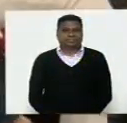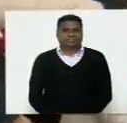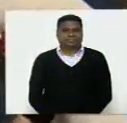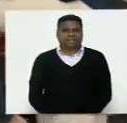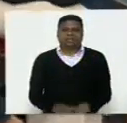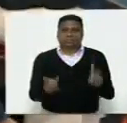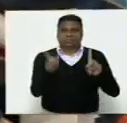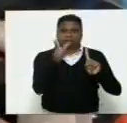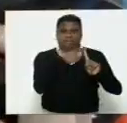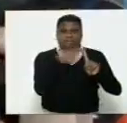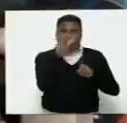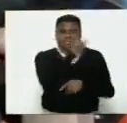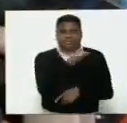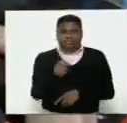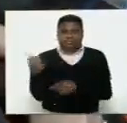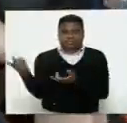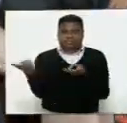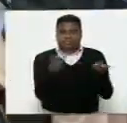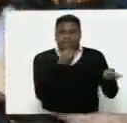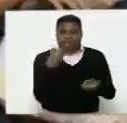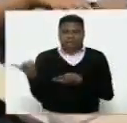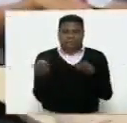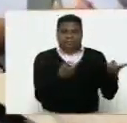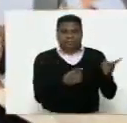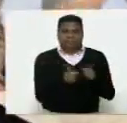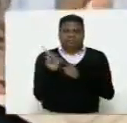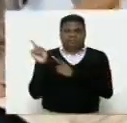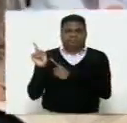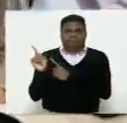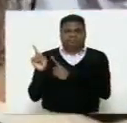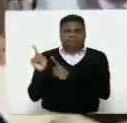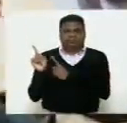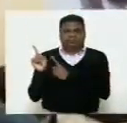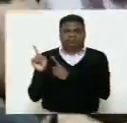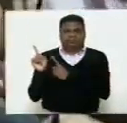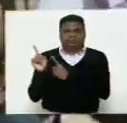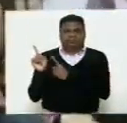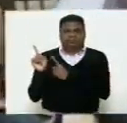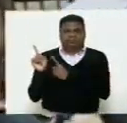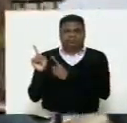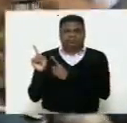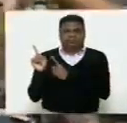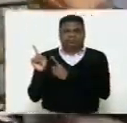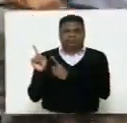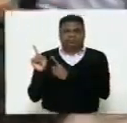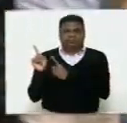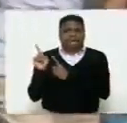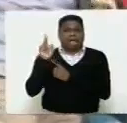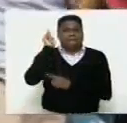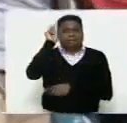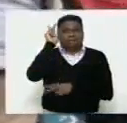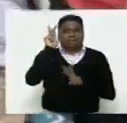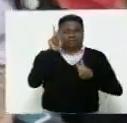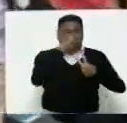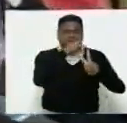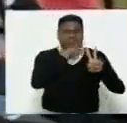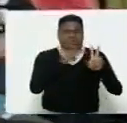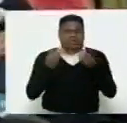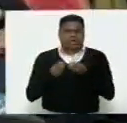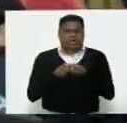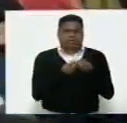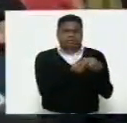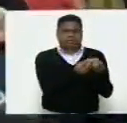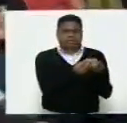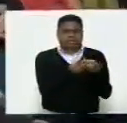cultural comunal del parto humanizado. A Marixa Torres, facilitadora, por acompañarnos en esta